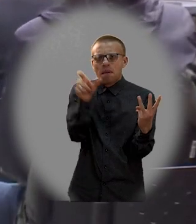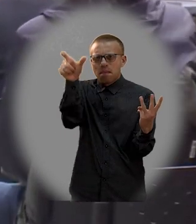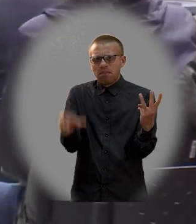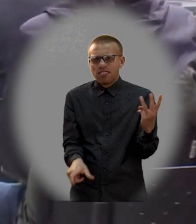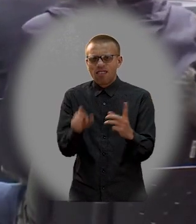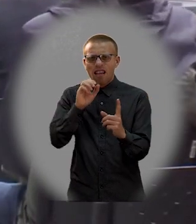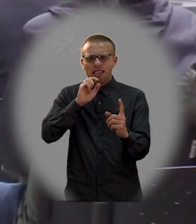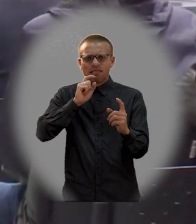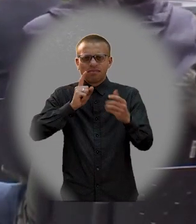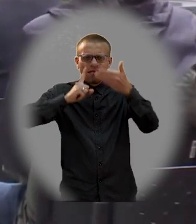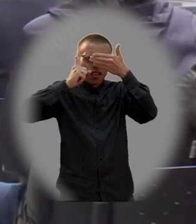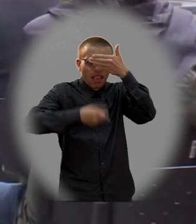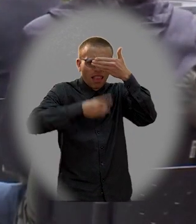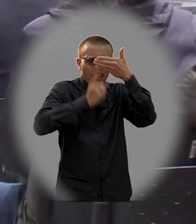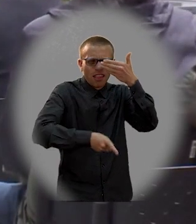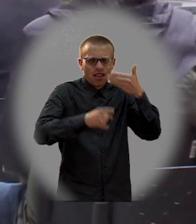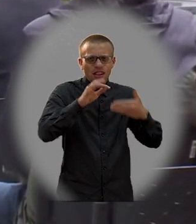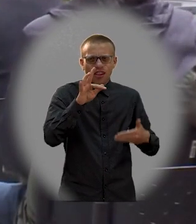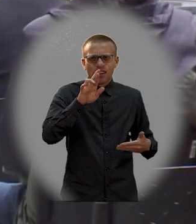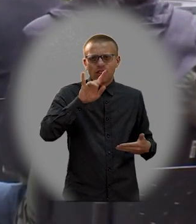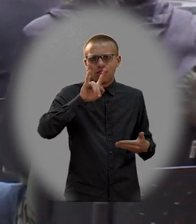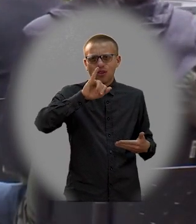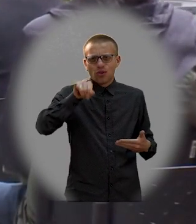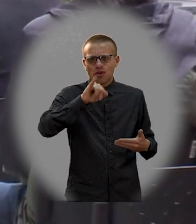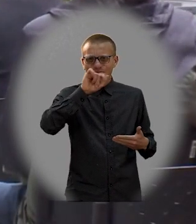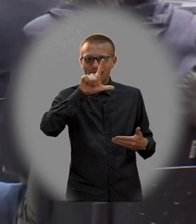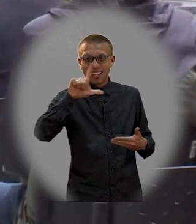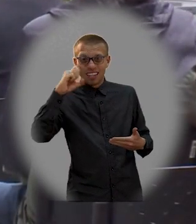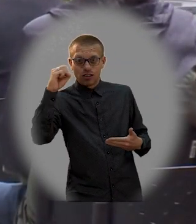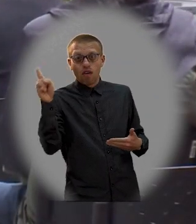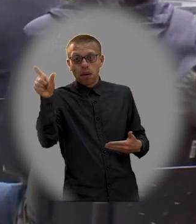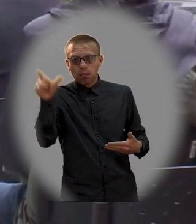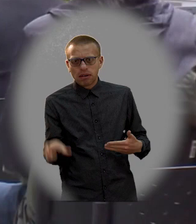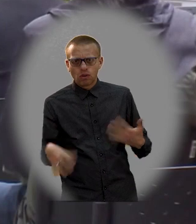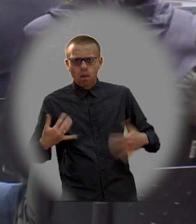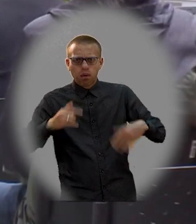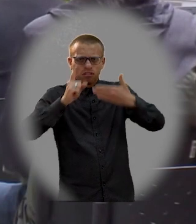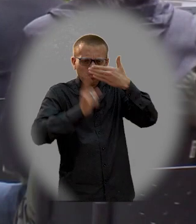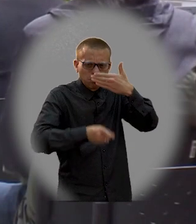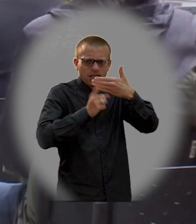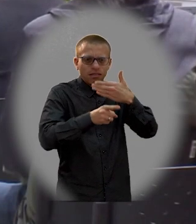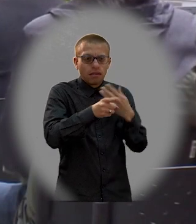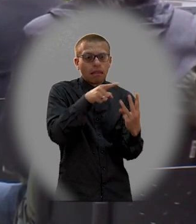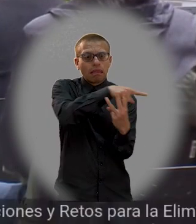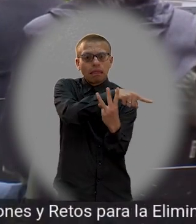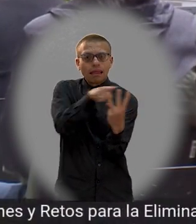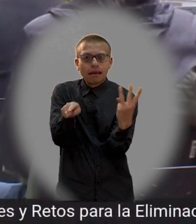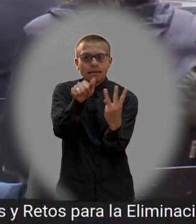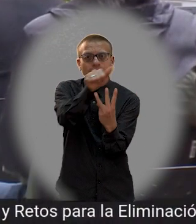fueron presas políticas y posteriormente fueron también brutalmente asesinadas por orden del dictador,